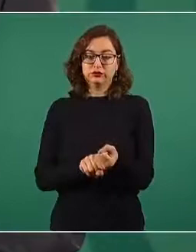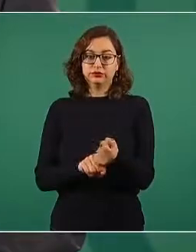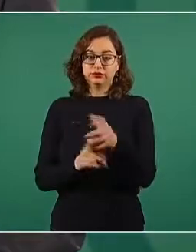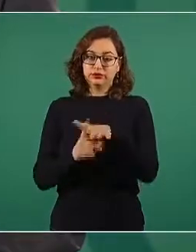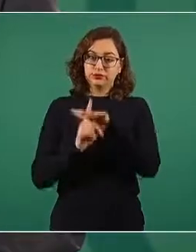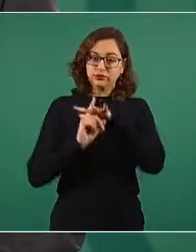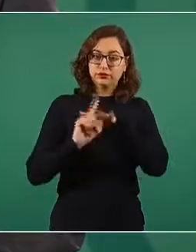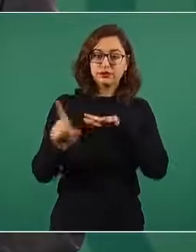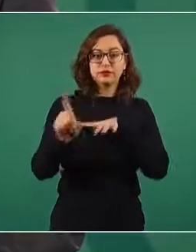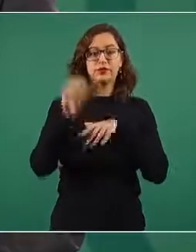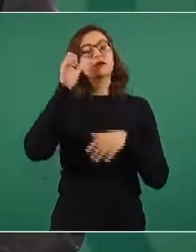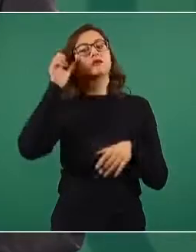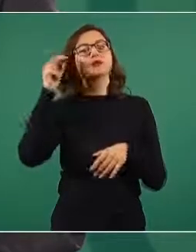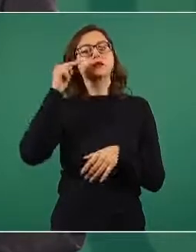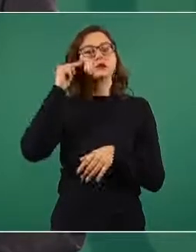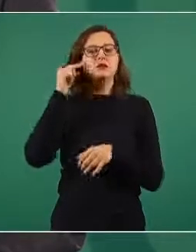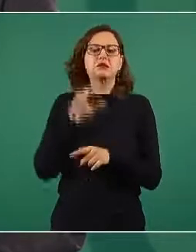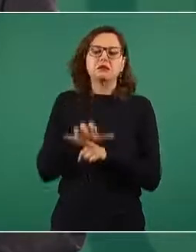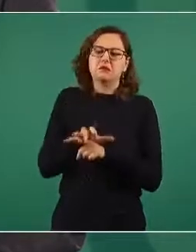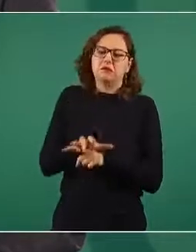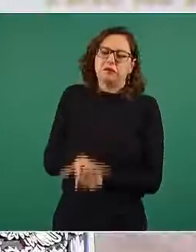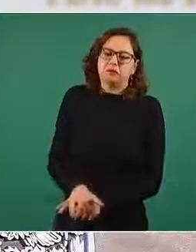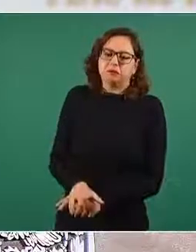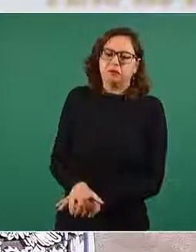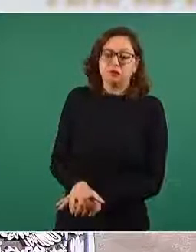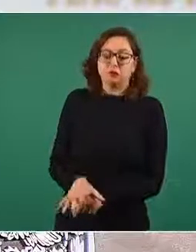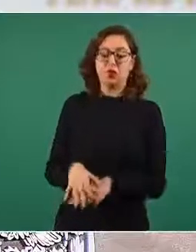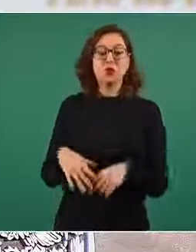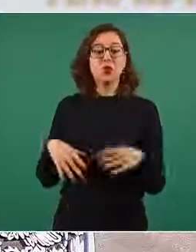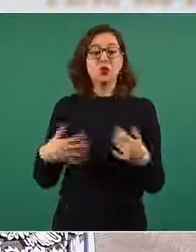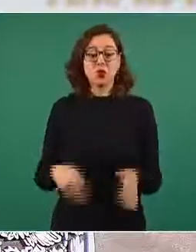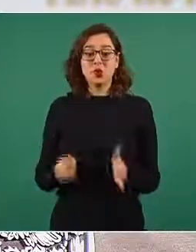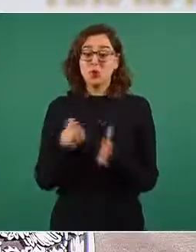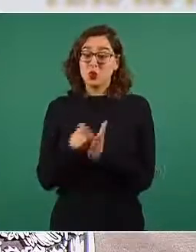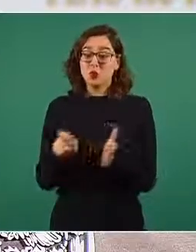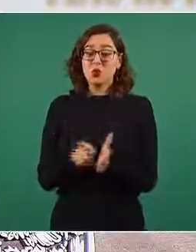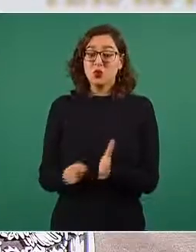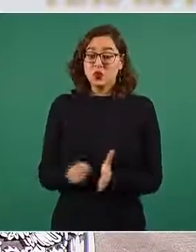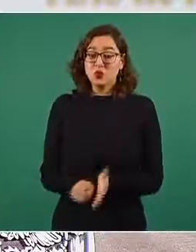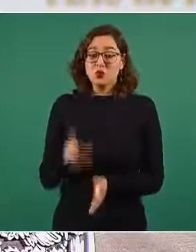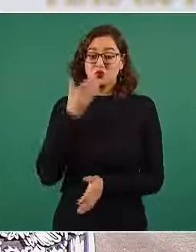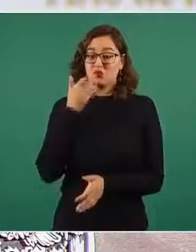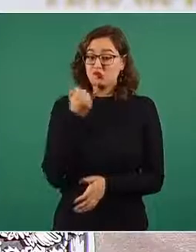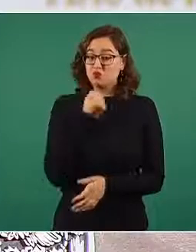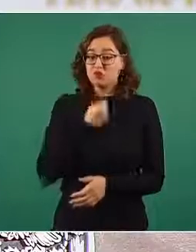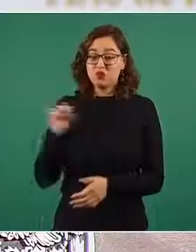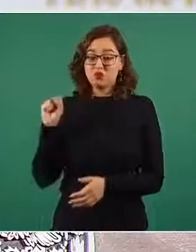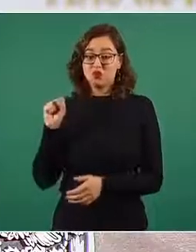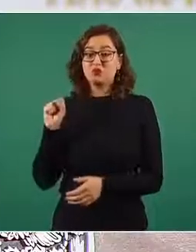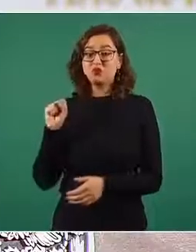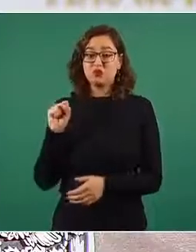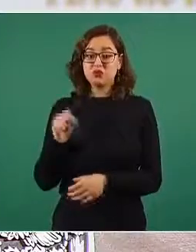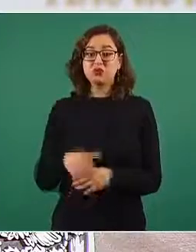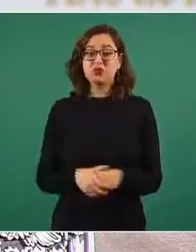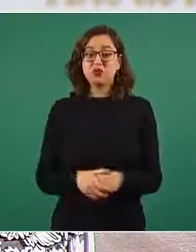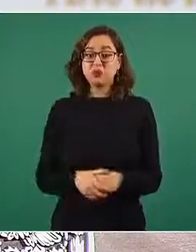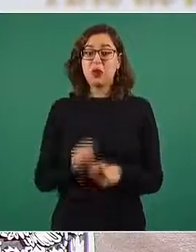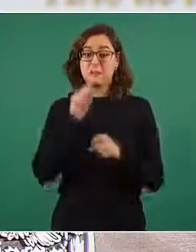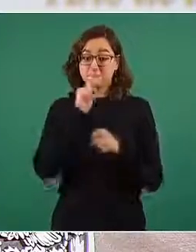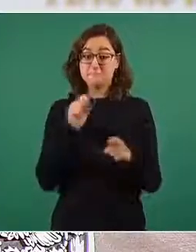migrantes chinos cuando la revolución. Es un buen escritor, también